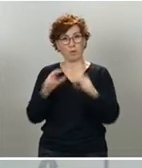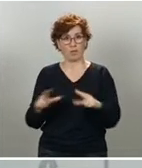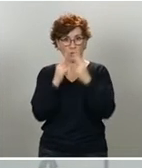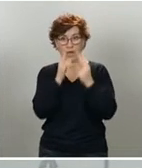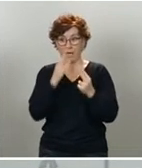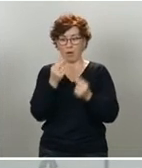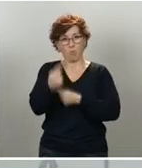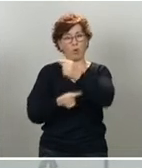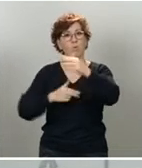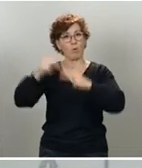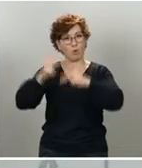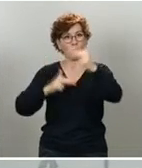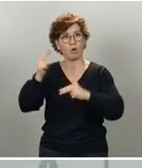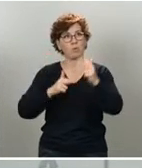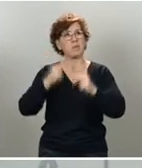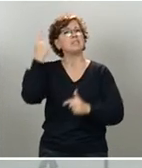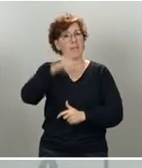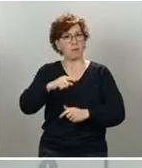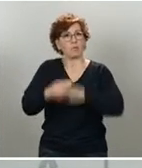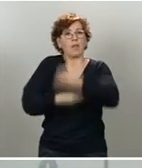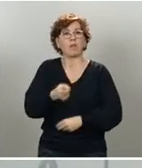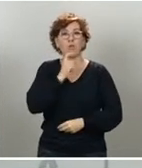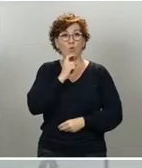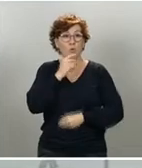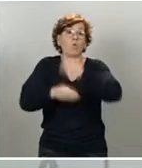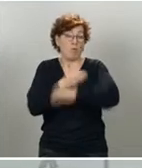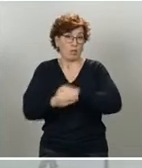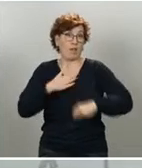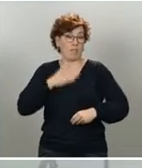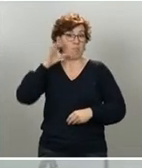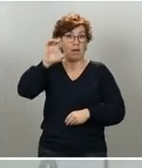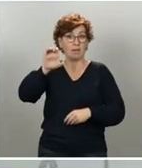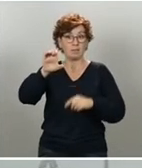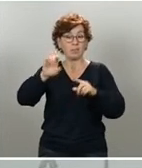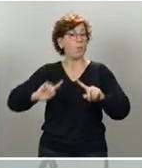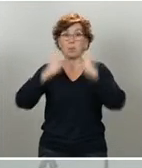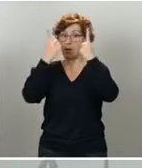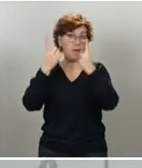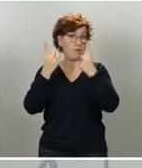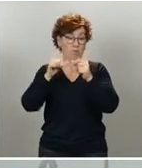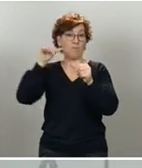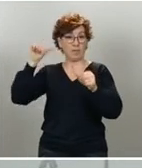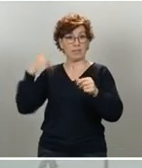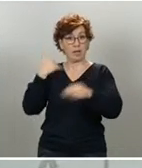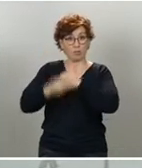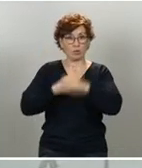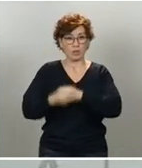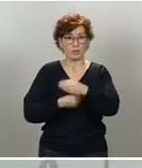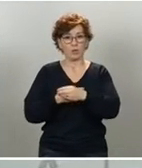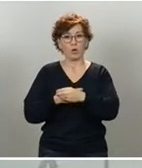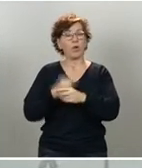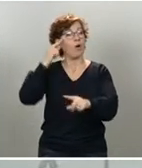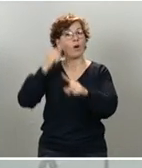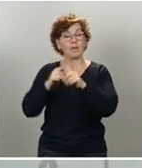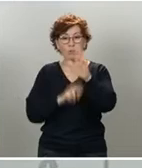Sabemos hacerlo y lo vamos a hacer como país. No es la primera vez que lo hacemos. Y vamos a actuar para que esta recuperación sea